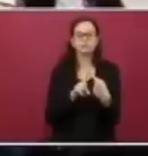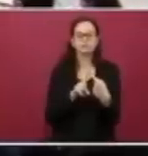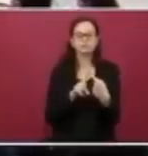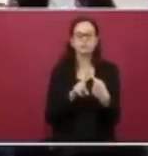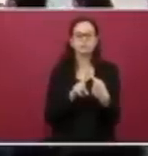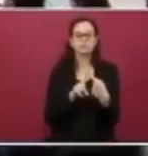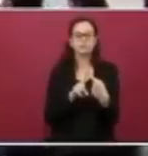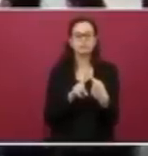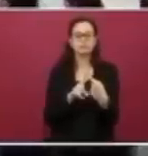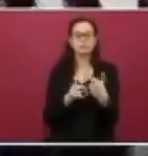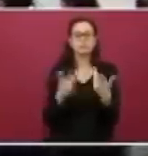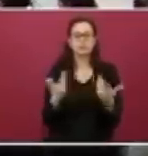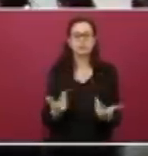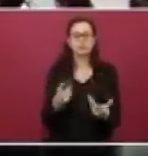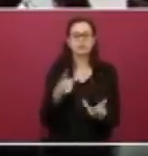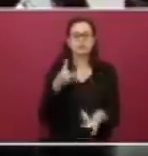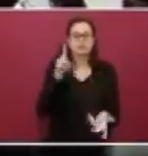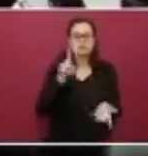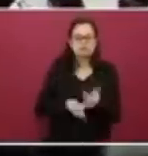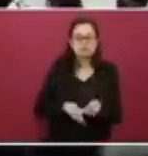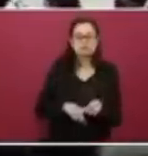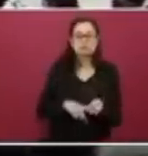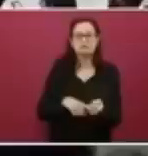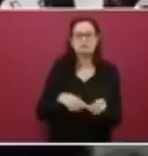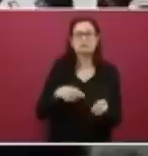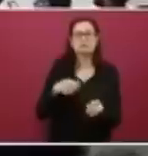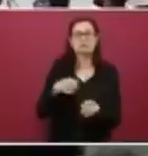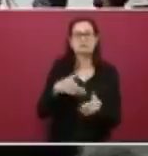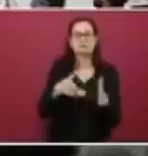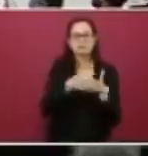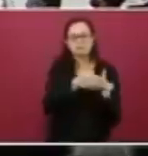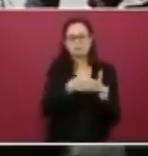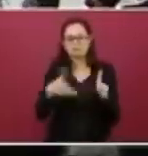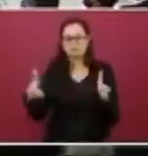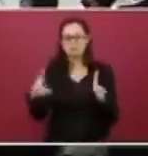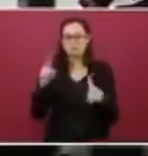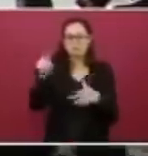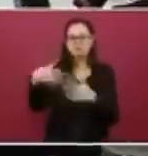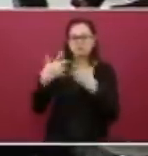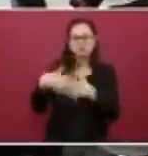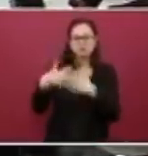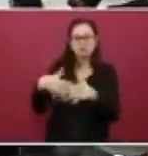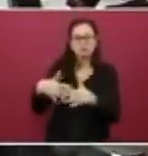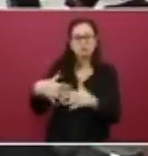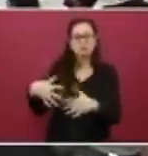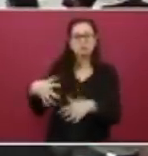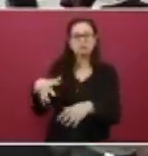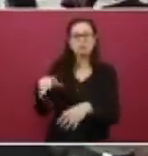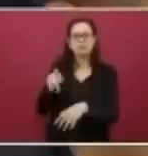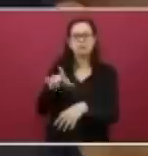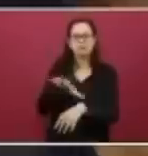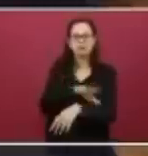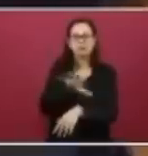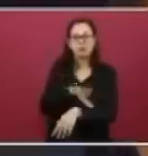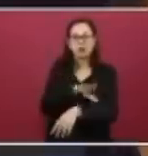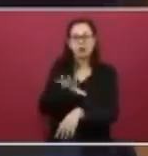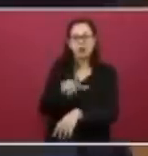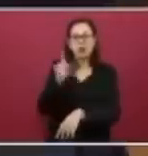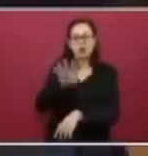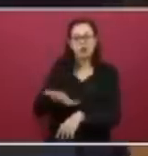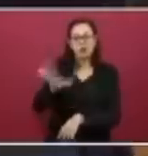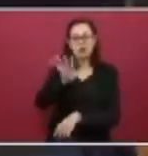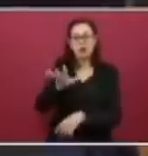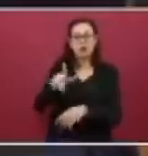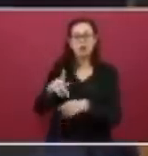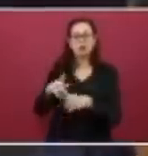las graves enfermedades pulmonares que se causaron cuando hubieron pruebas en la termoeléctrica en huesca en general el